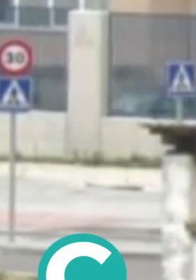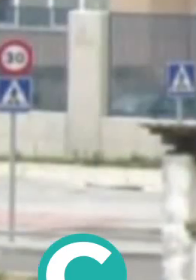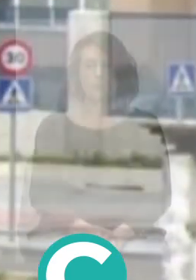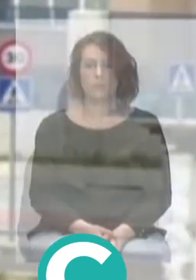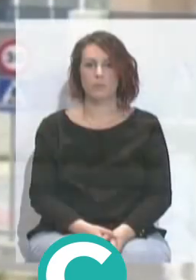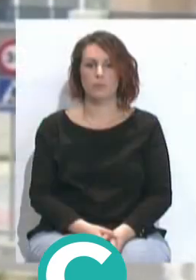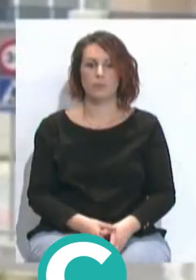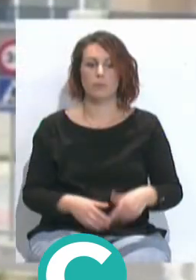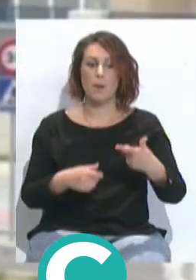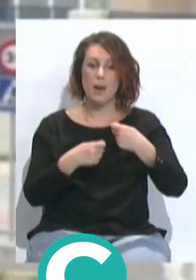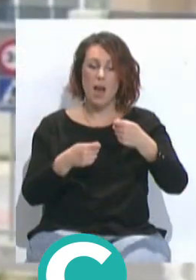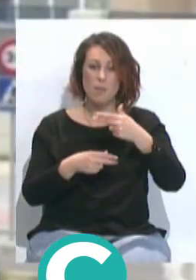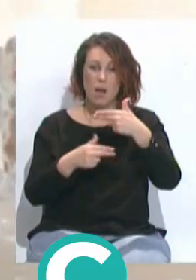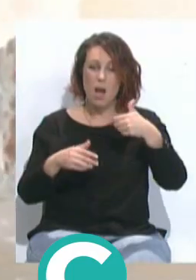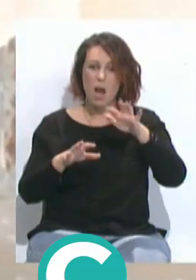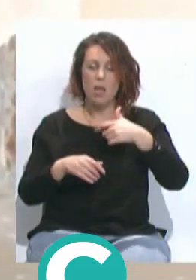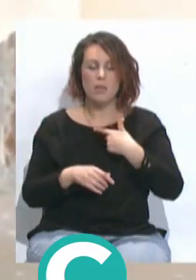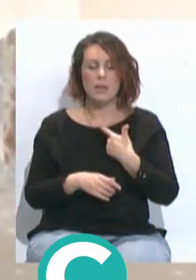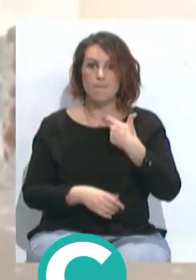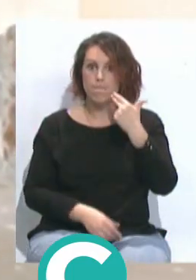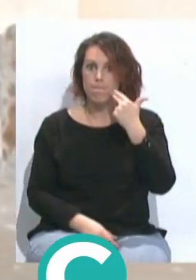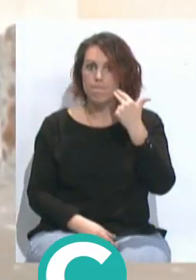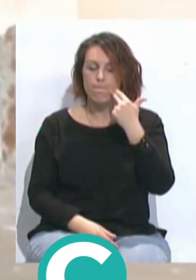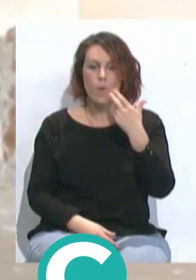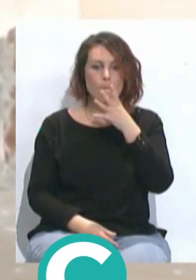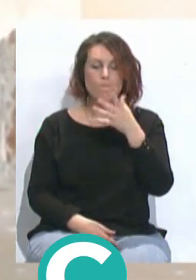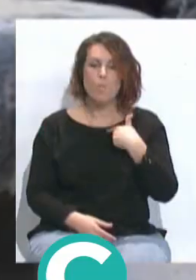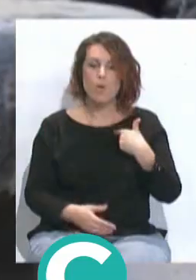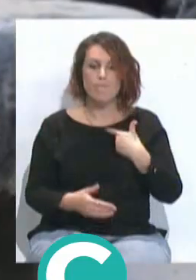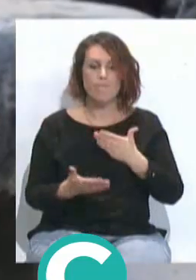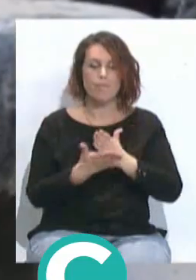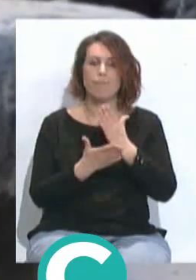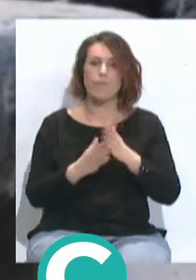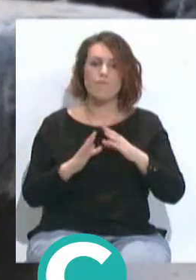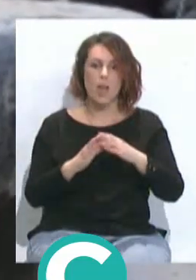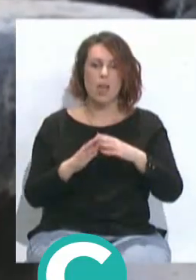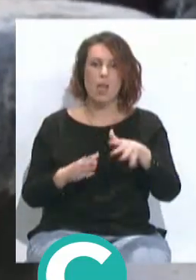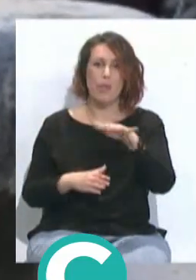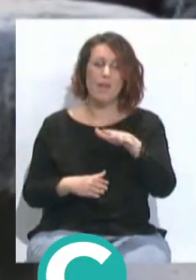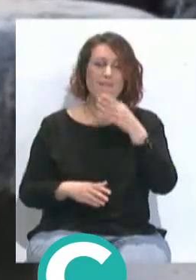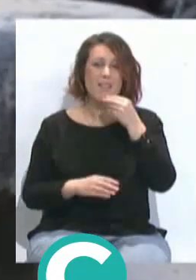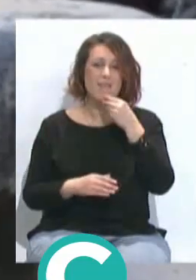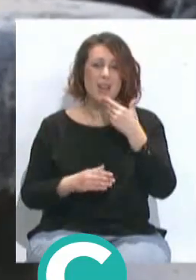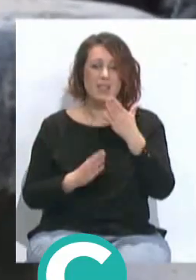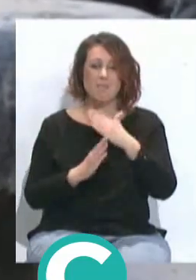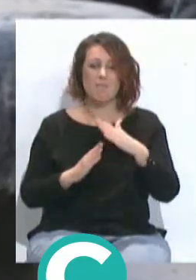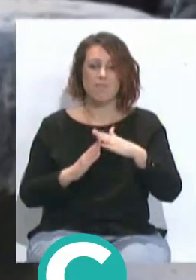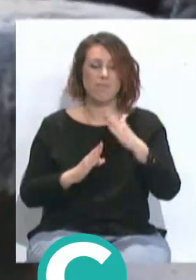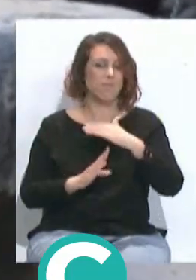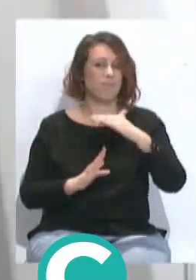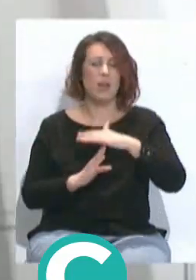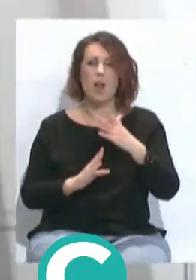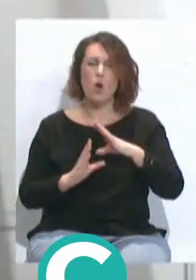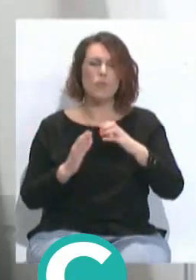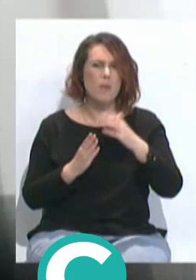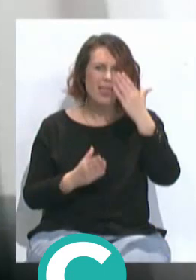la lonja pesquera de Cádiz vive con incertidumbre el parón indefinido anunciado por la flota de cerco de barbate la flota de barbate es un